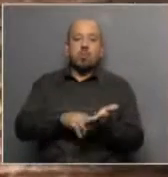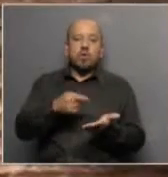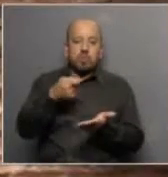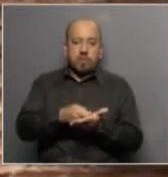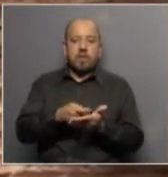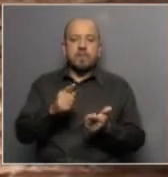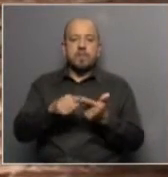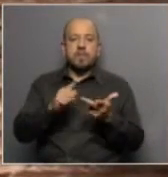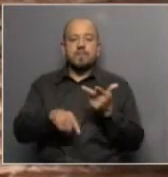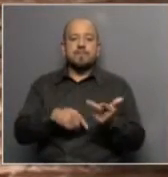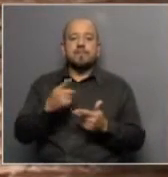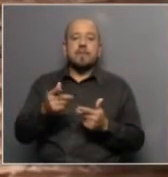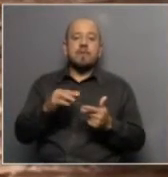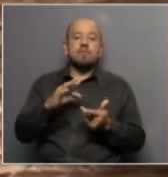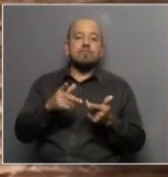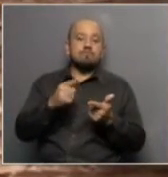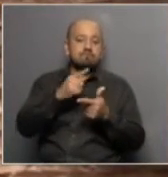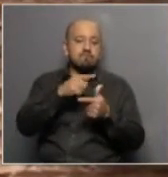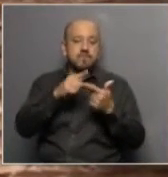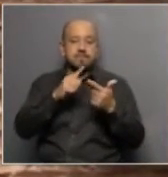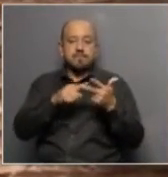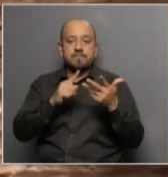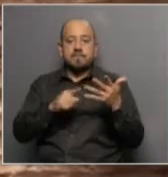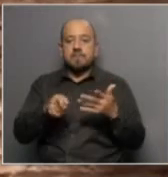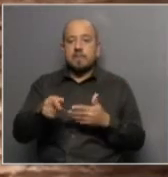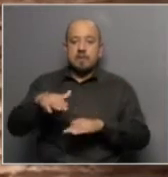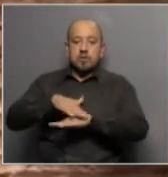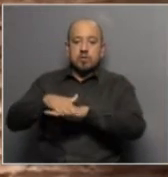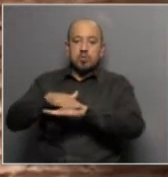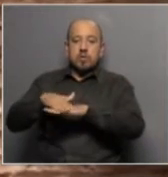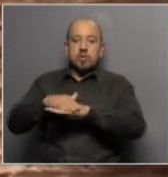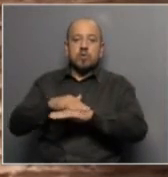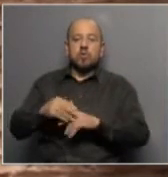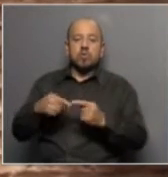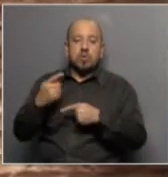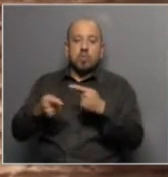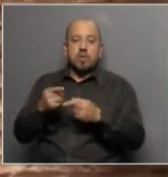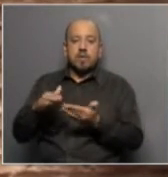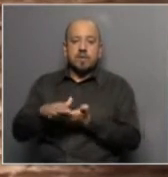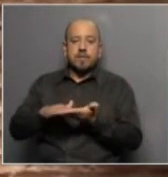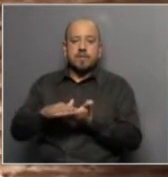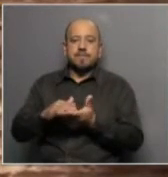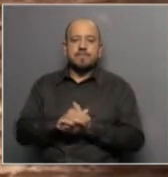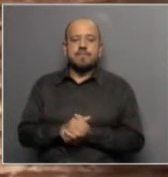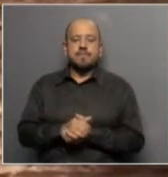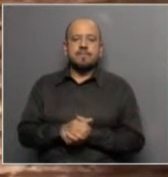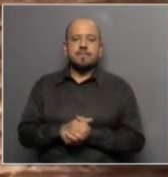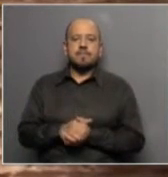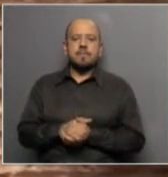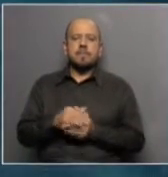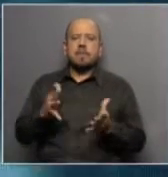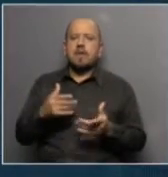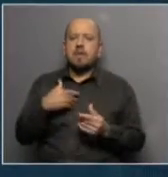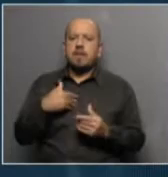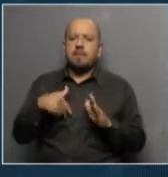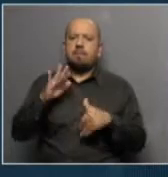inmobiliaria, ciertos mecanismos que nos permiten evaluar si ese suelo continúa o no vacante. Adriana, ¿qué tiene mayor costo